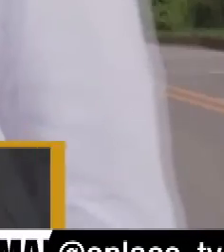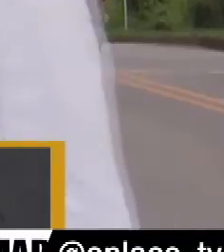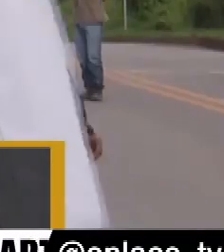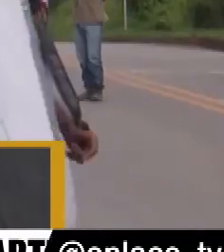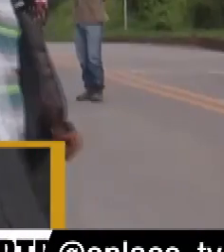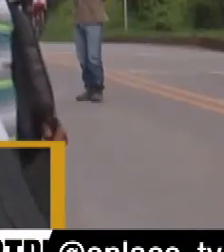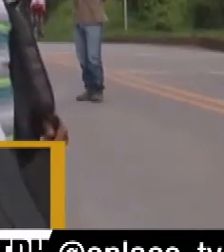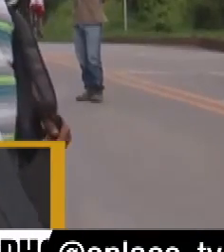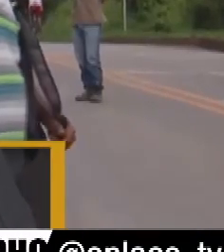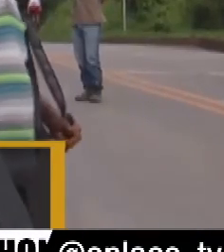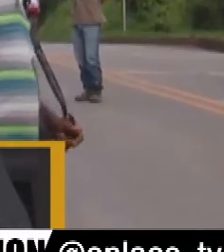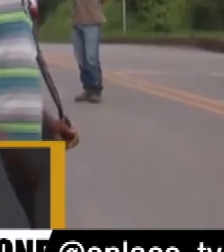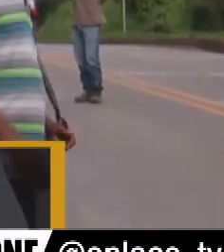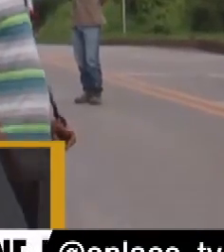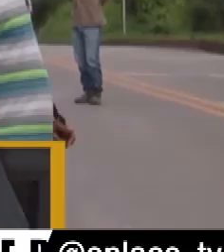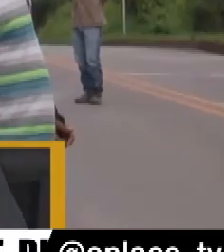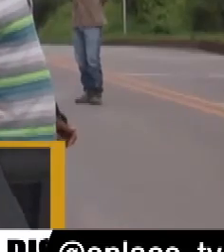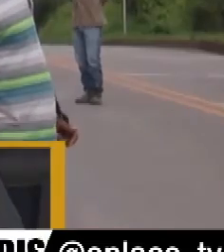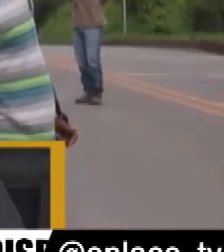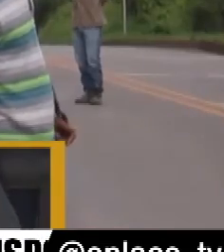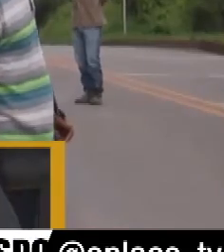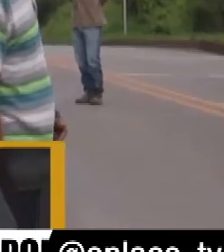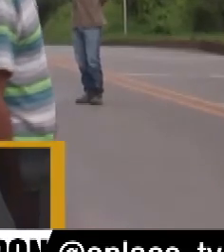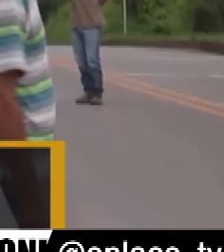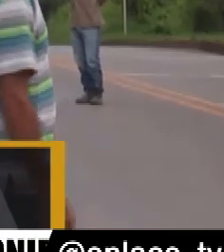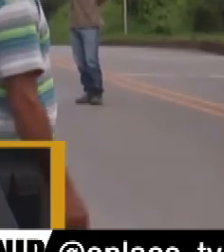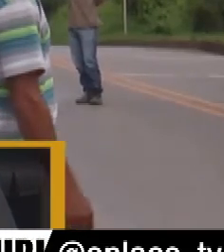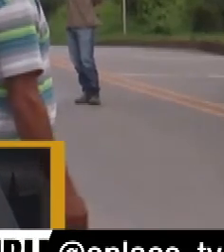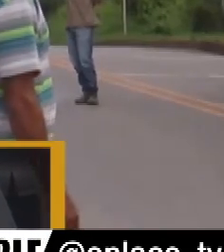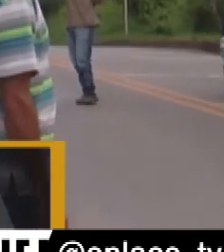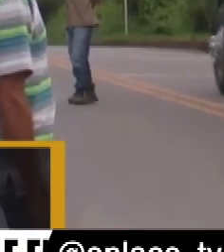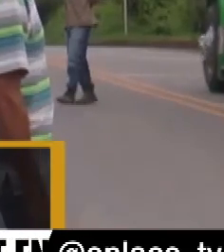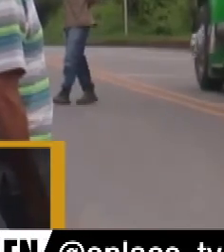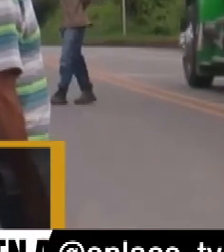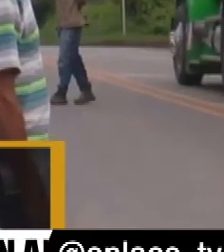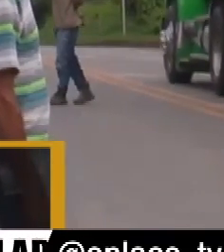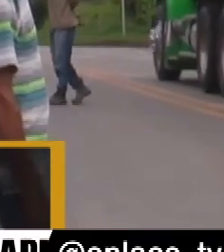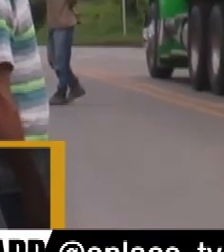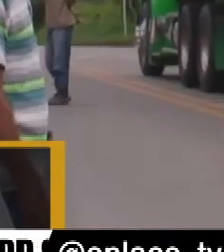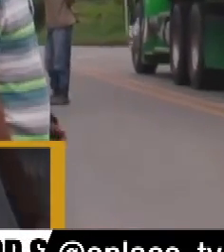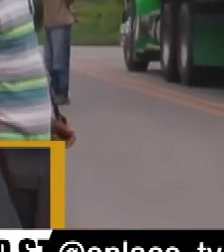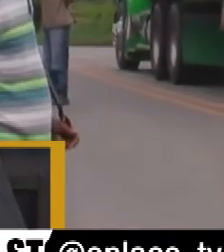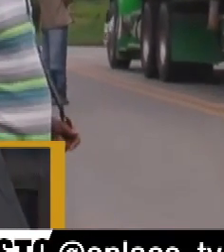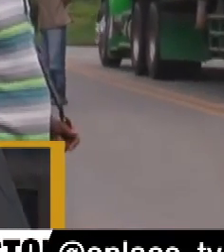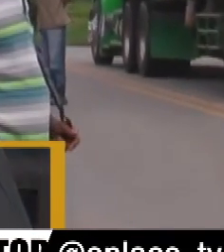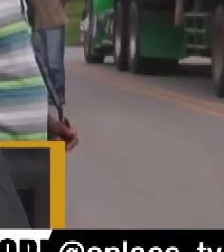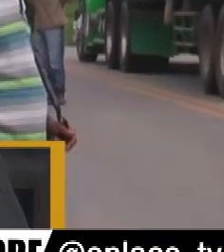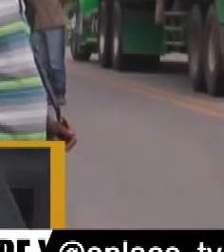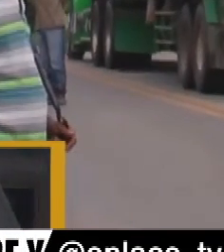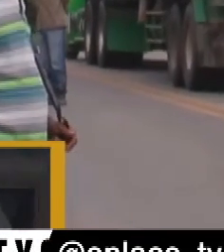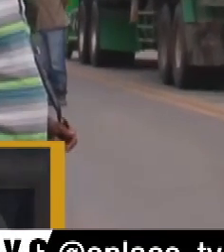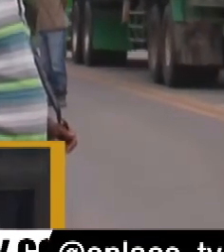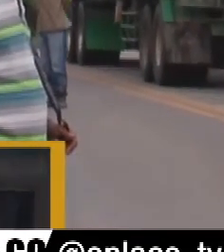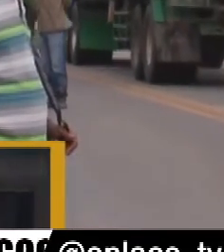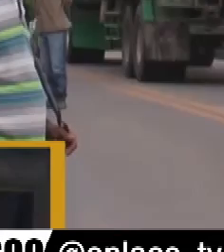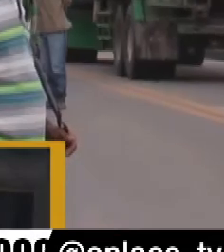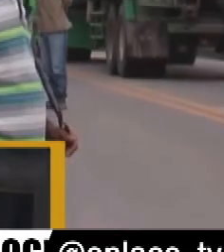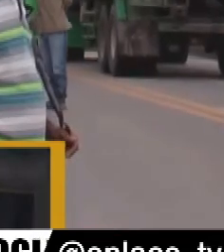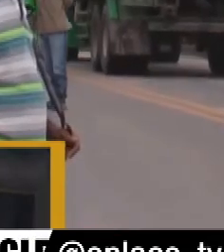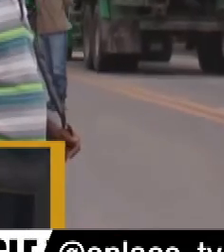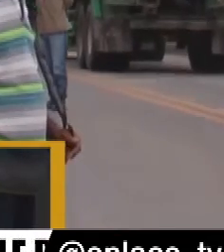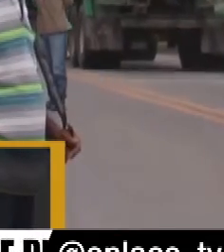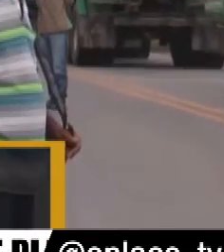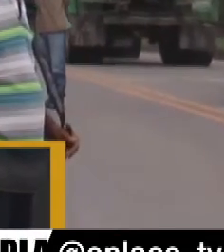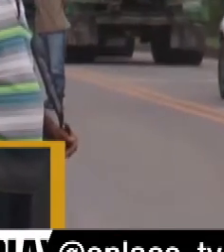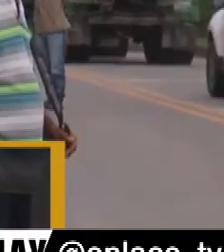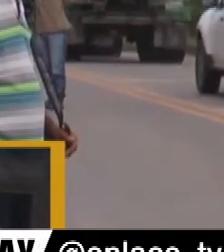el presupuesto para una obra vale 100 mil, que ya el Estado hicieron los estudios que